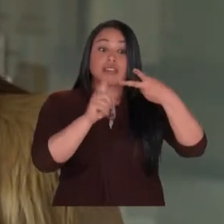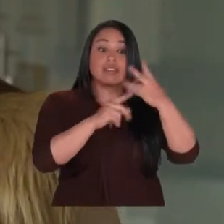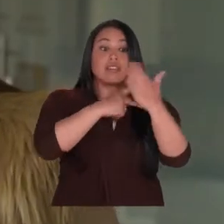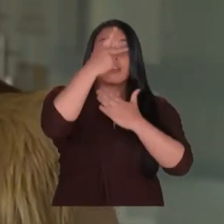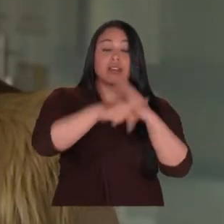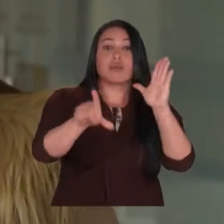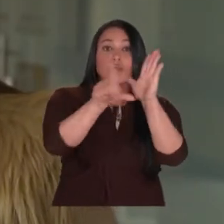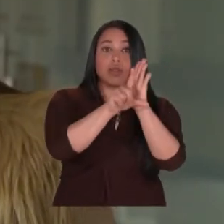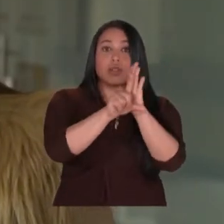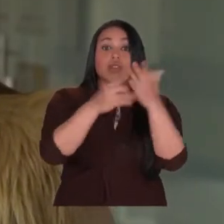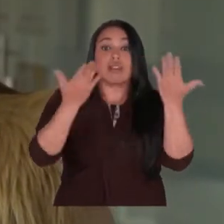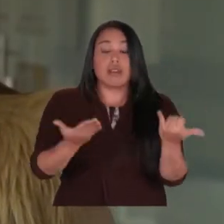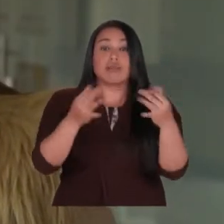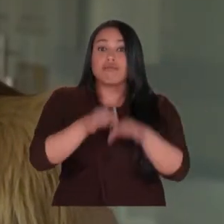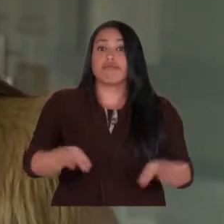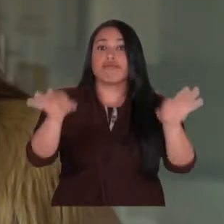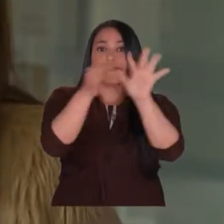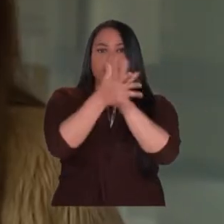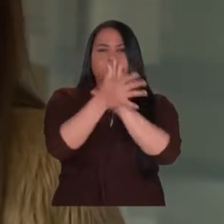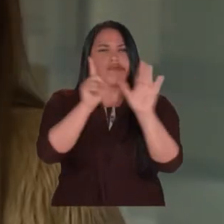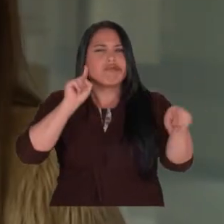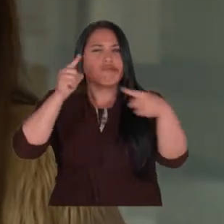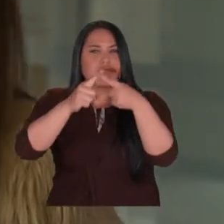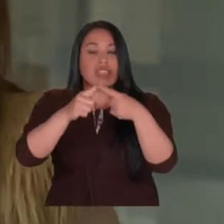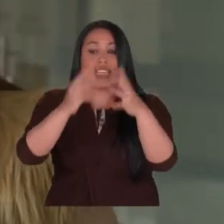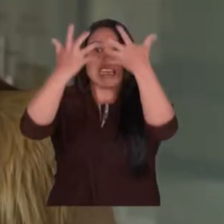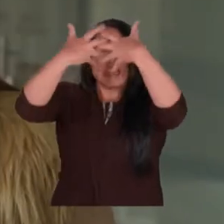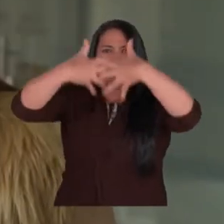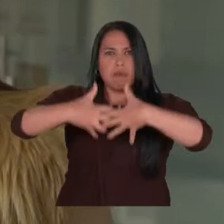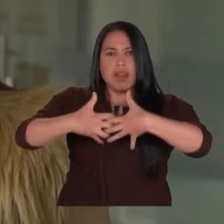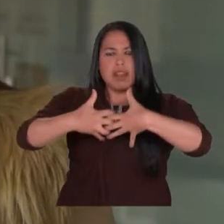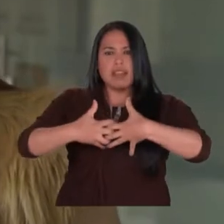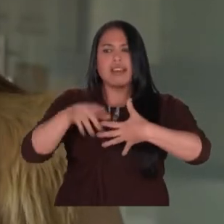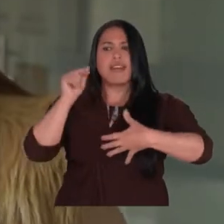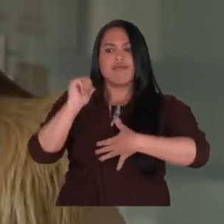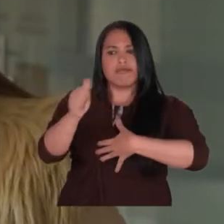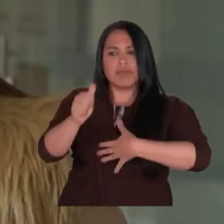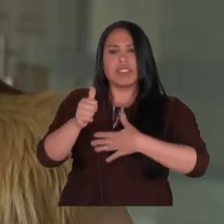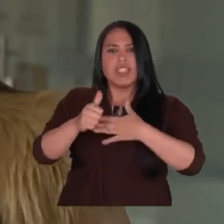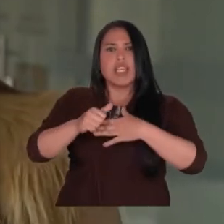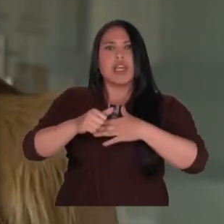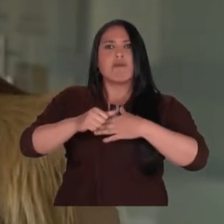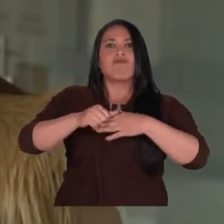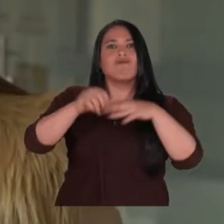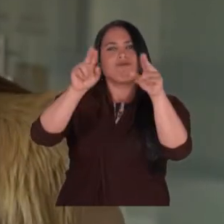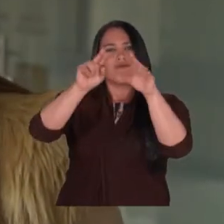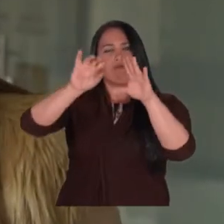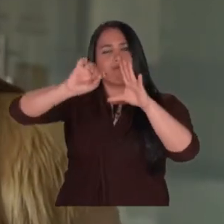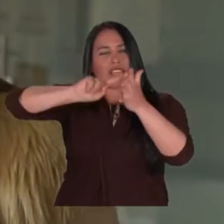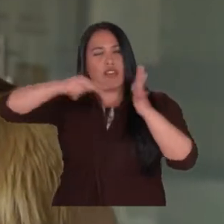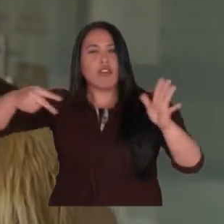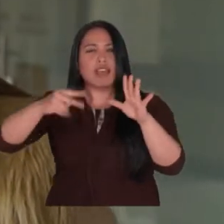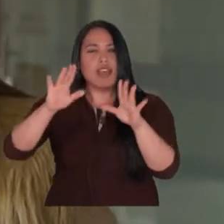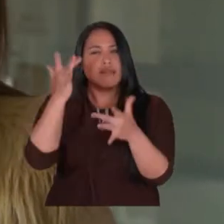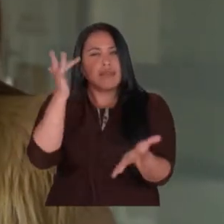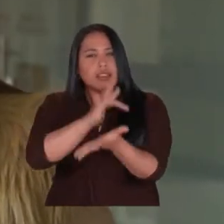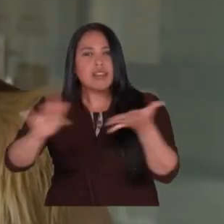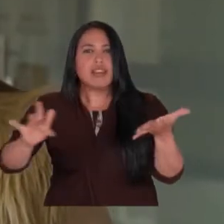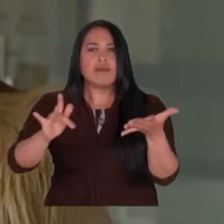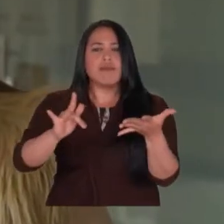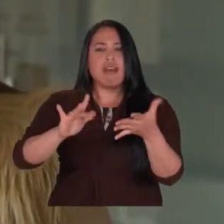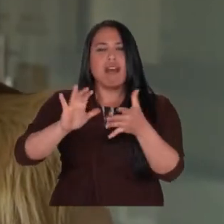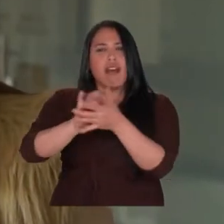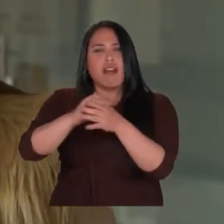que en el proyecto exista un periodo de transición con el fin de que las empresas puedan dar ese paso por tecnologías más limpias,